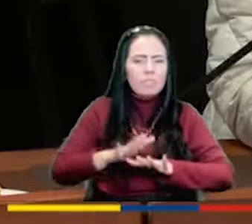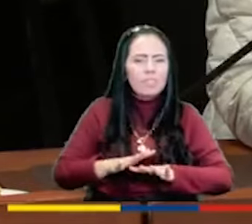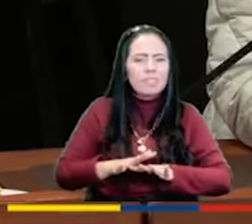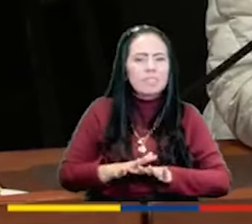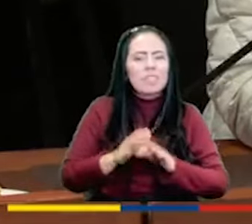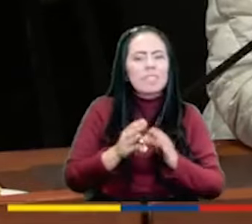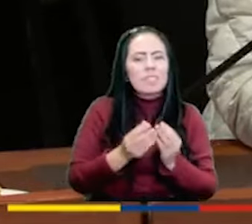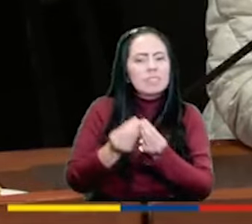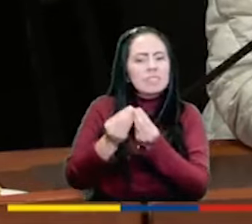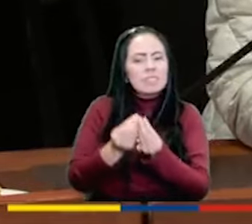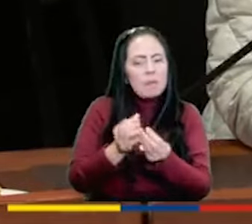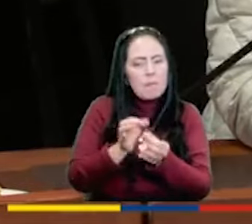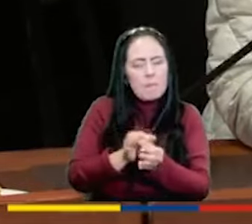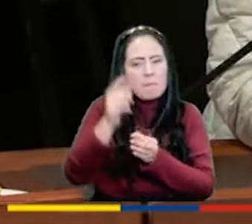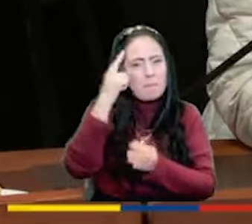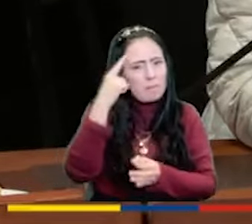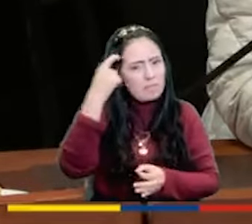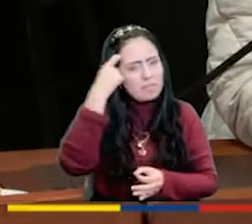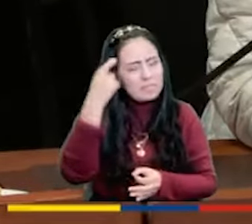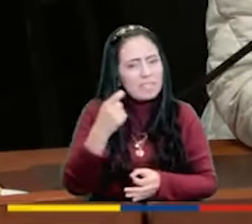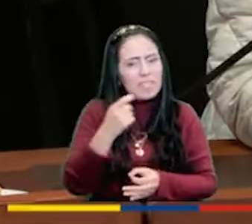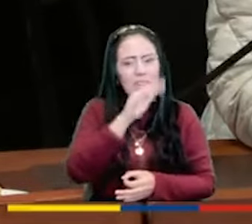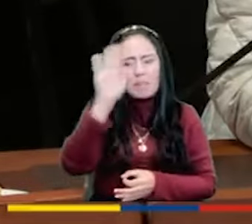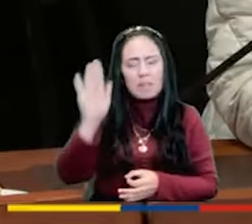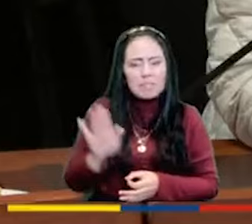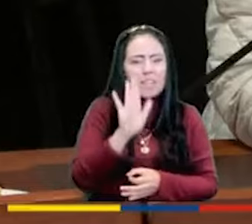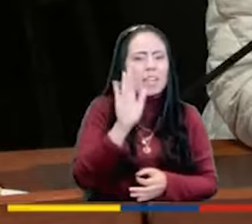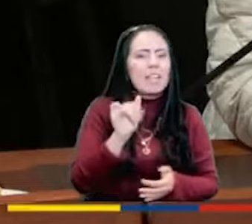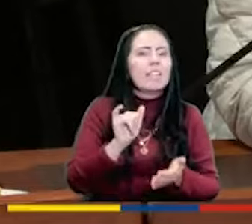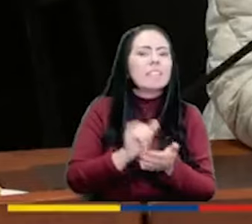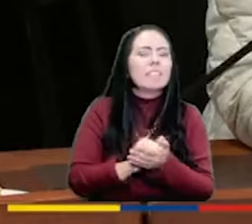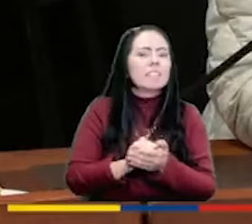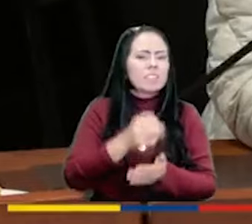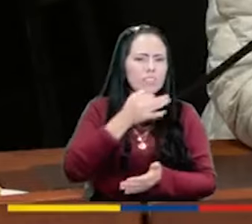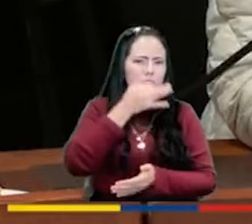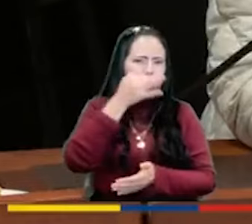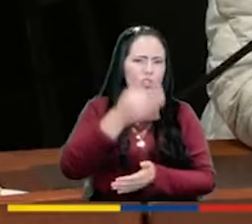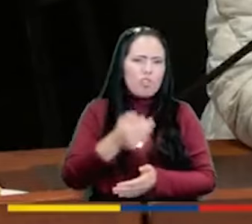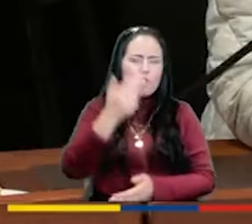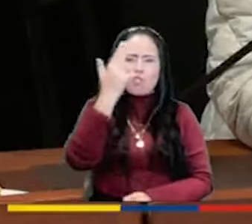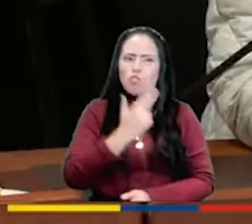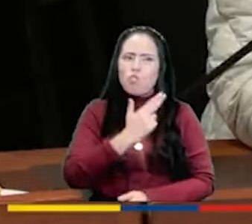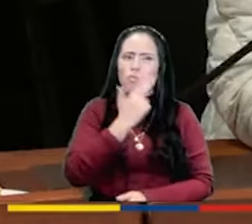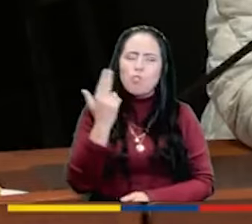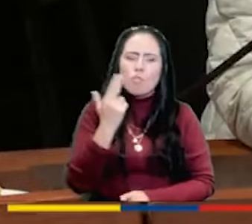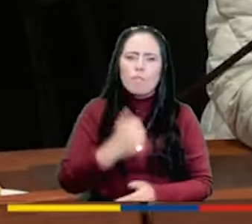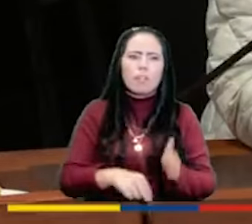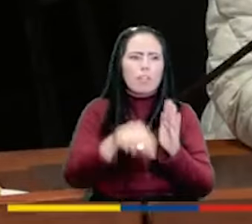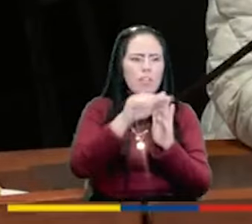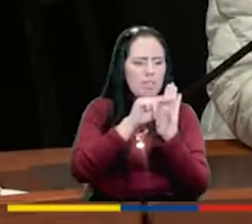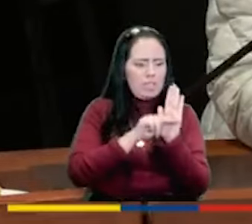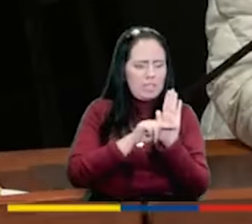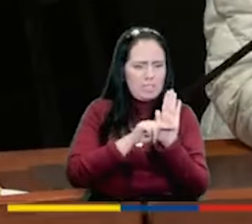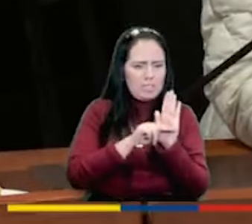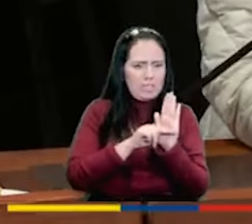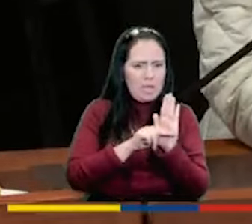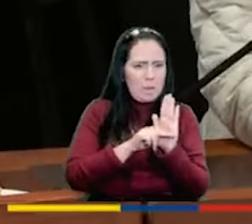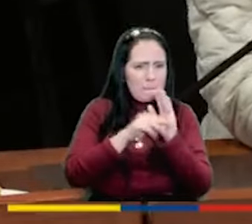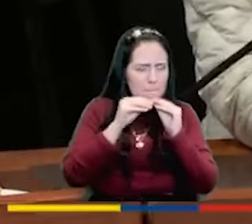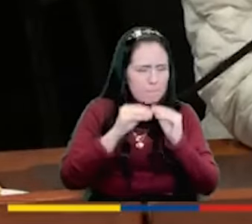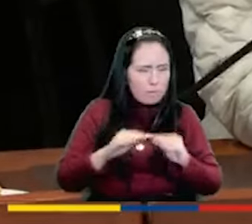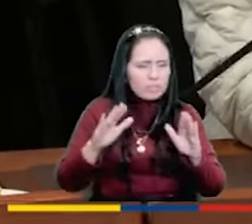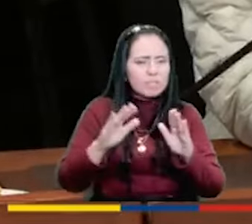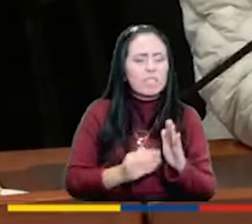municipales y departamentales, tengan una articulación en términos de cumplir con las políticas y